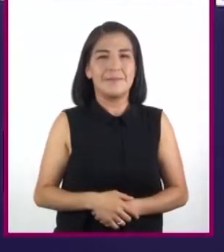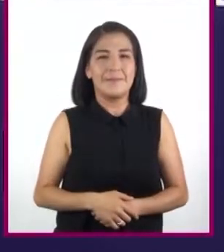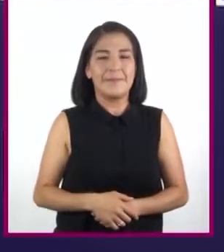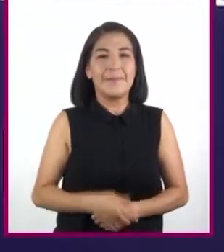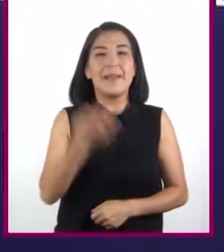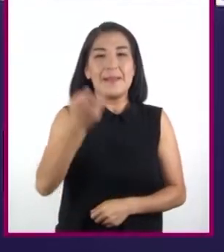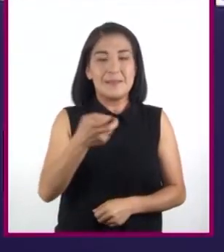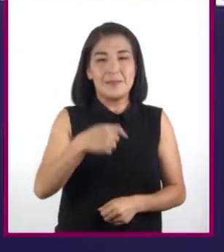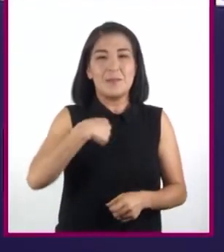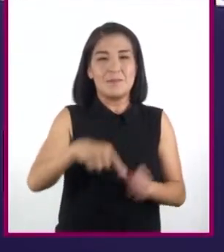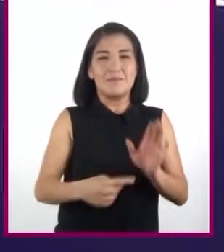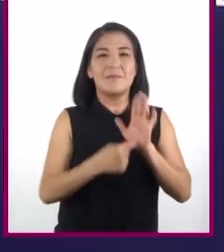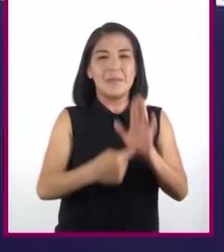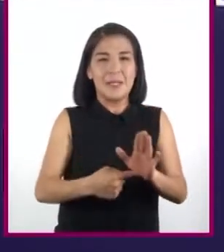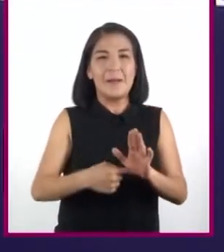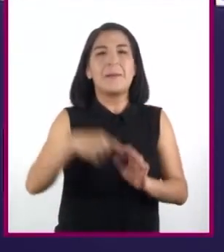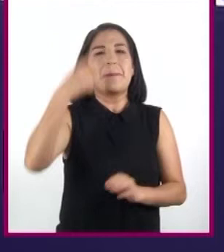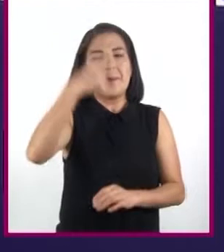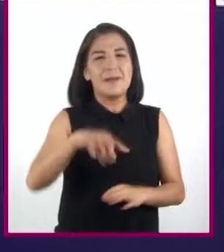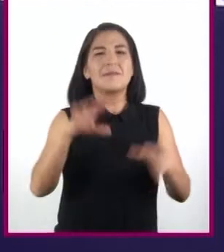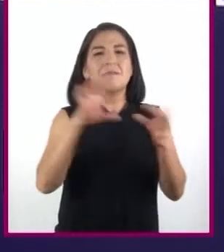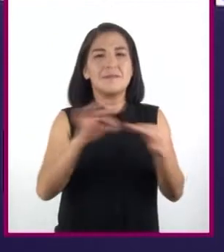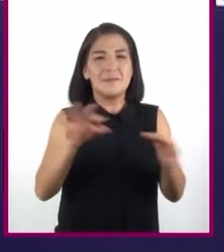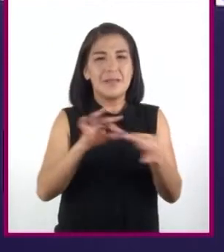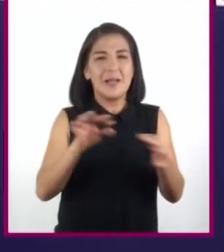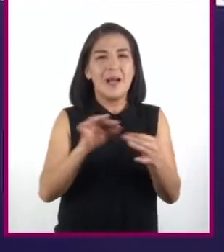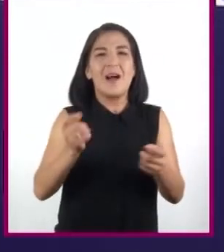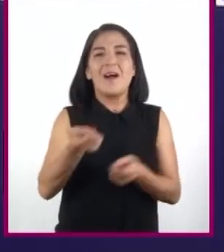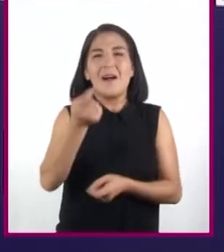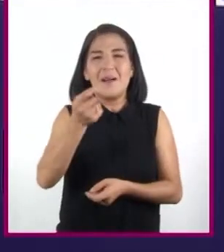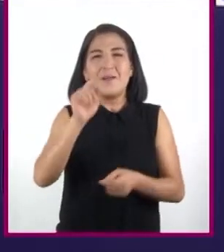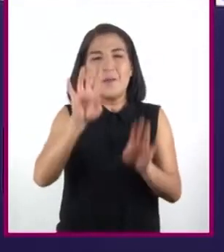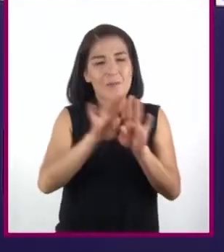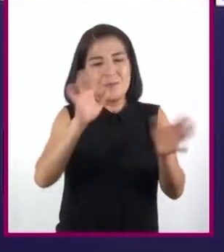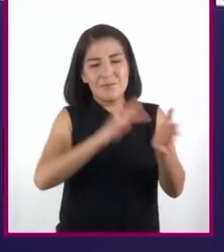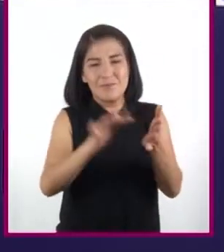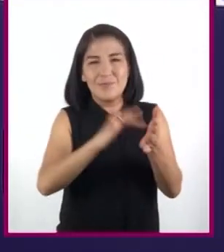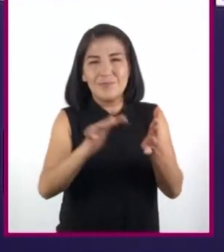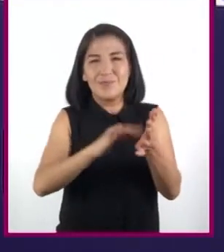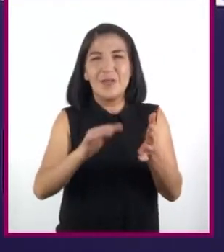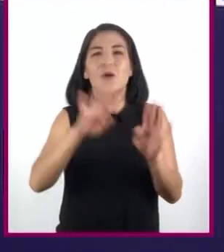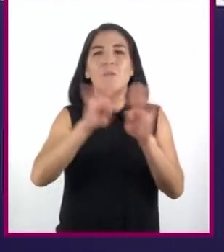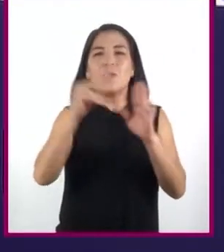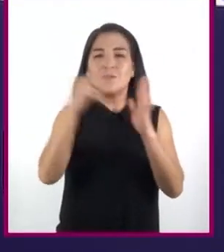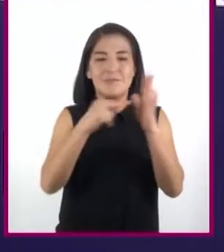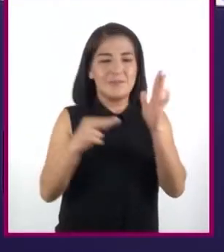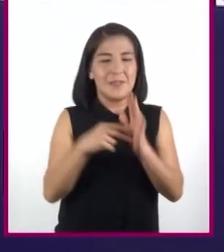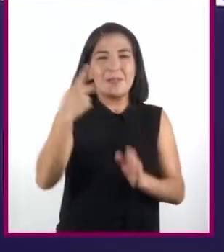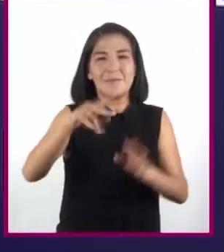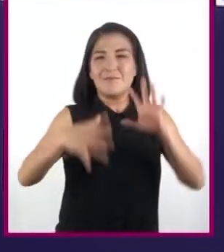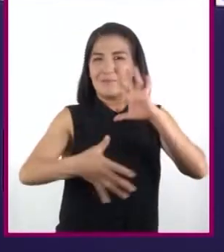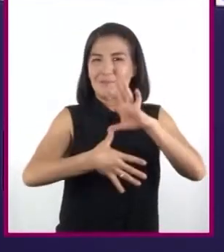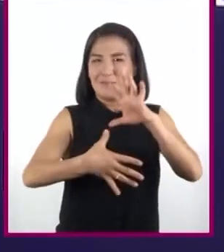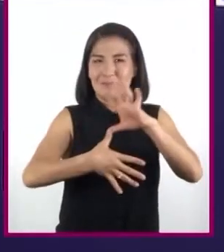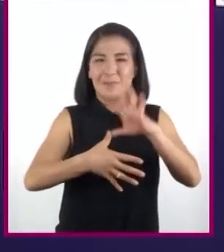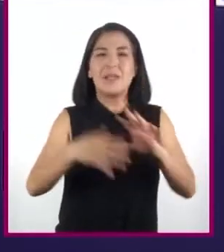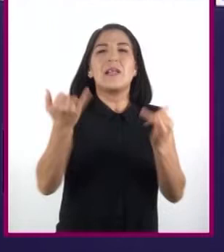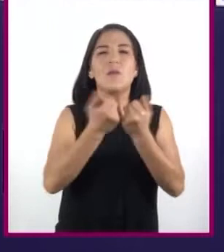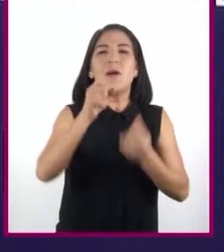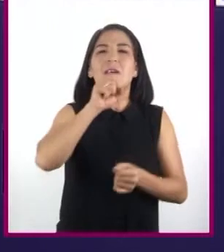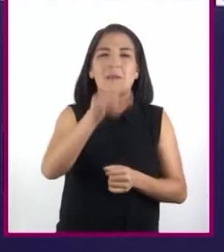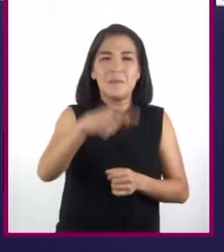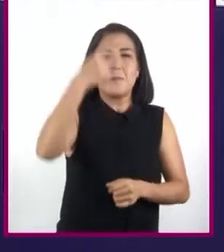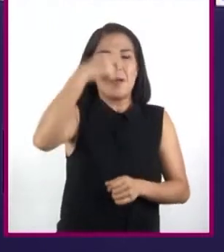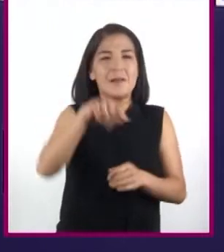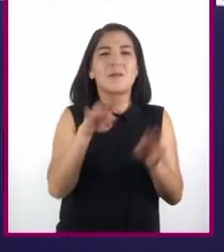En esta sesión vamos a leer algunos fragmentos de las obras narrativas representativas de América Latina e identificaremos